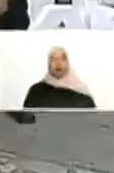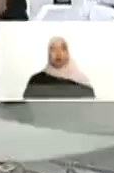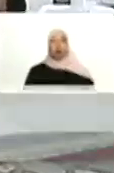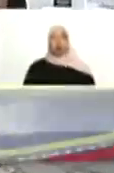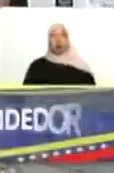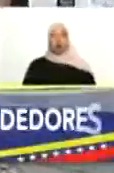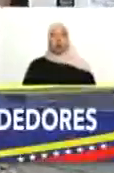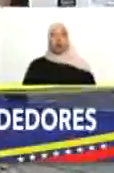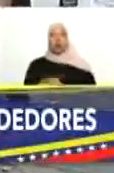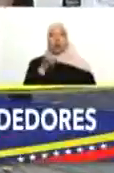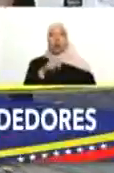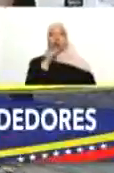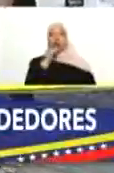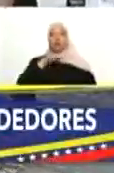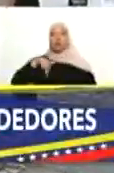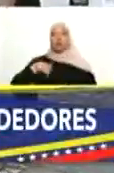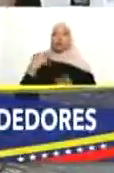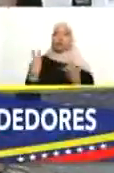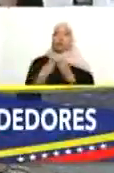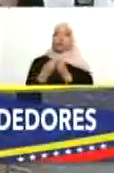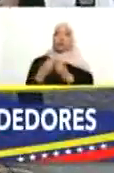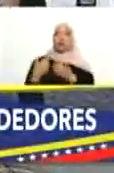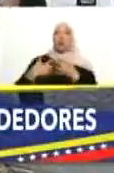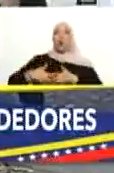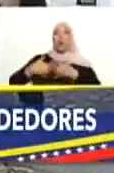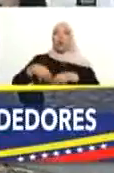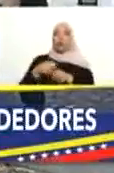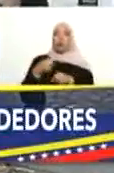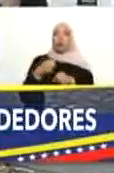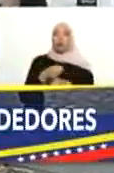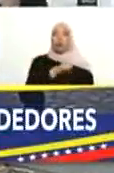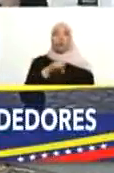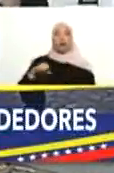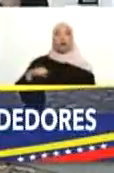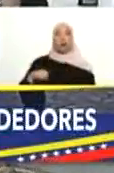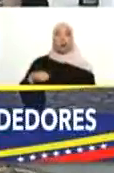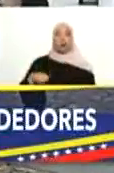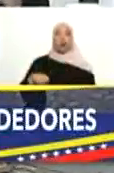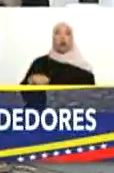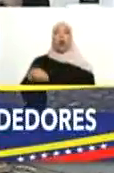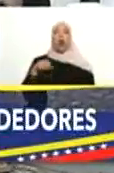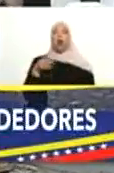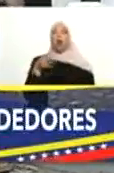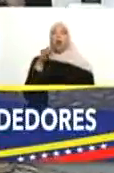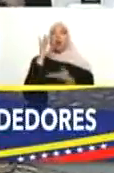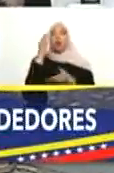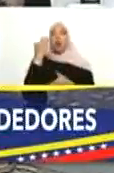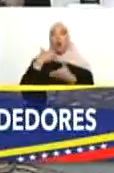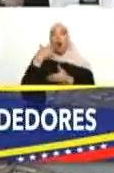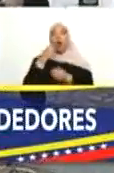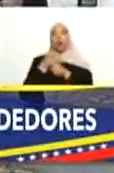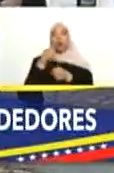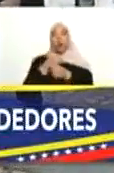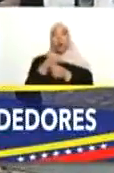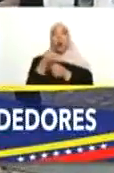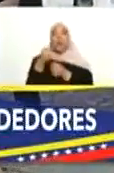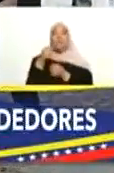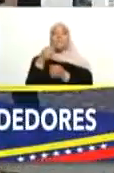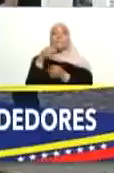hecho una alianza con una empresa privada de Margarita y estamos estudiando